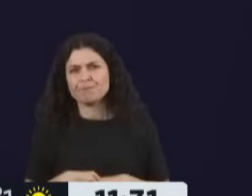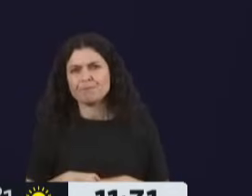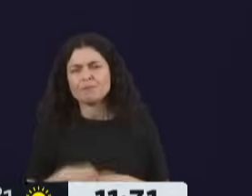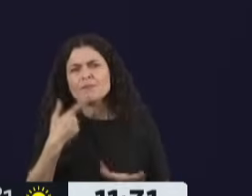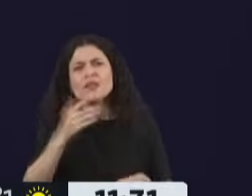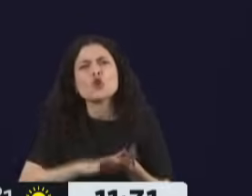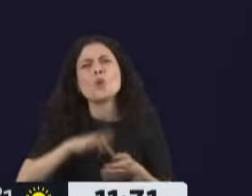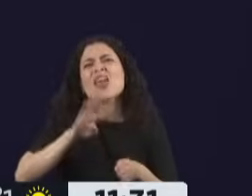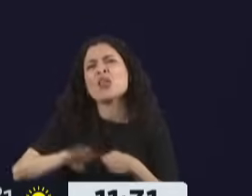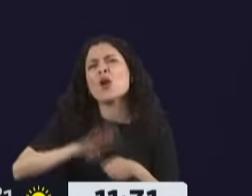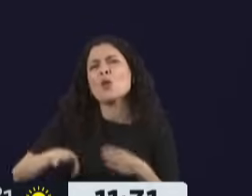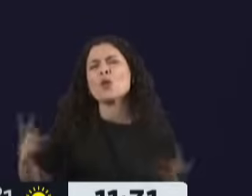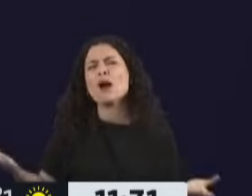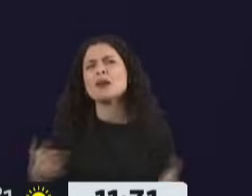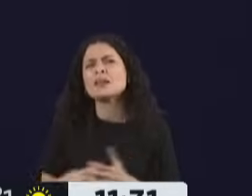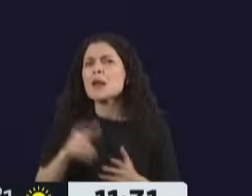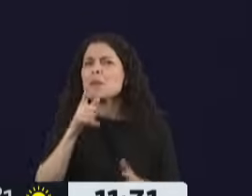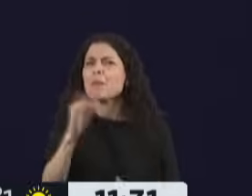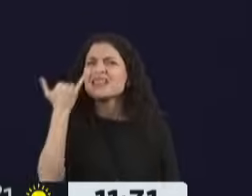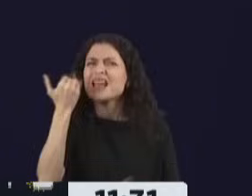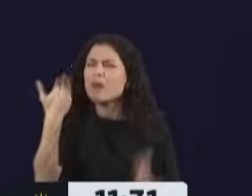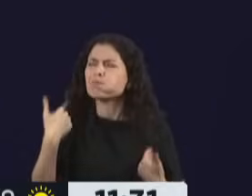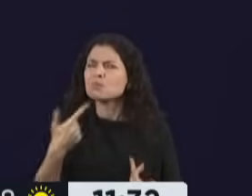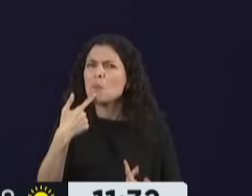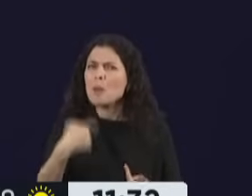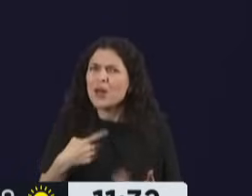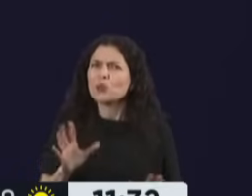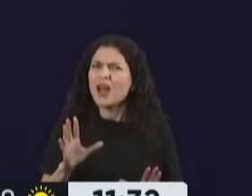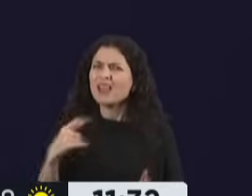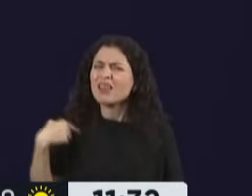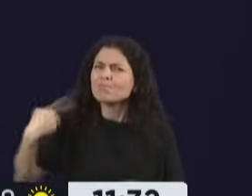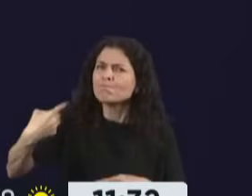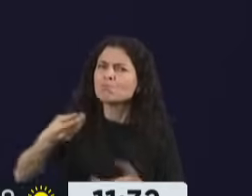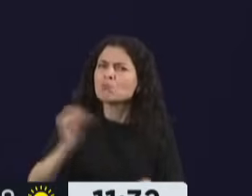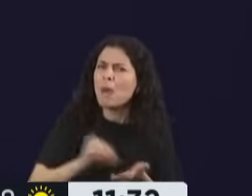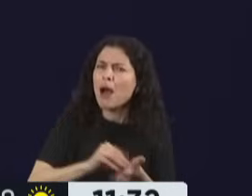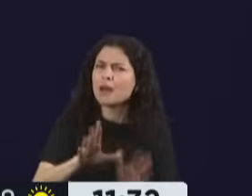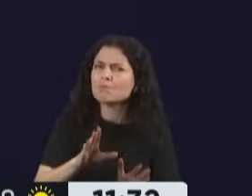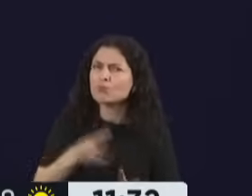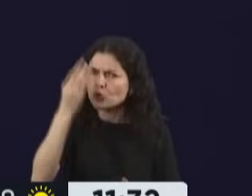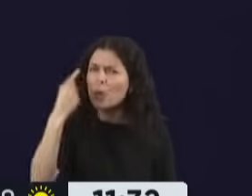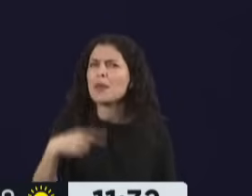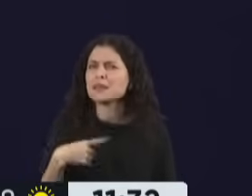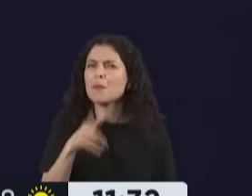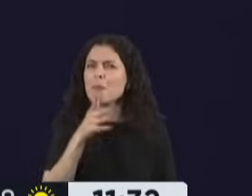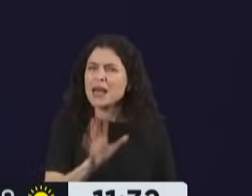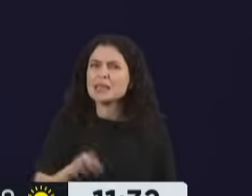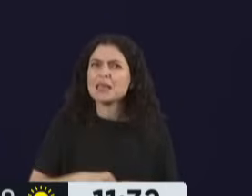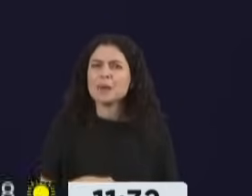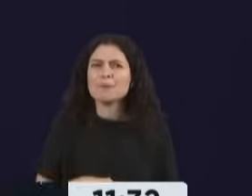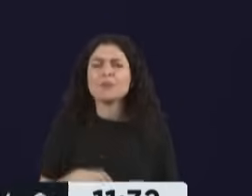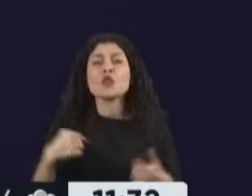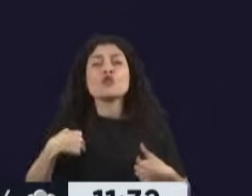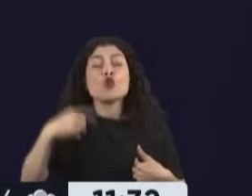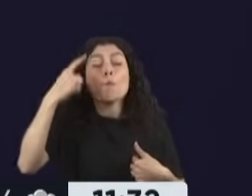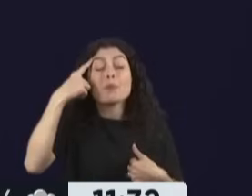La deuda, creo que ya me lo preguntaron, porque es un tema que lleva ya algunos días. Es, al menos la que